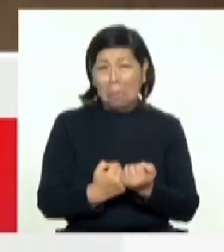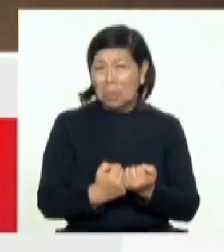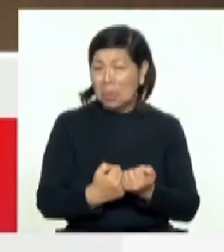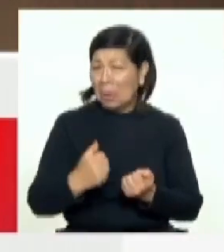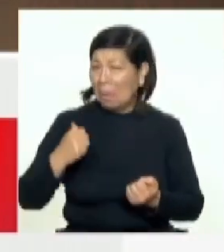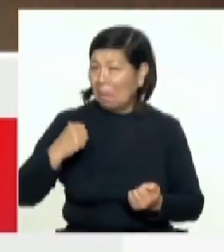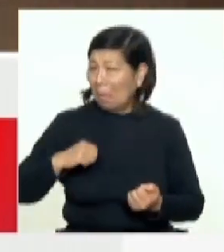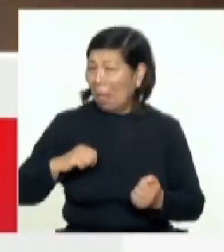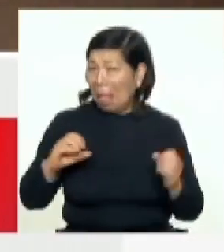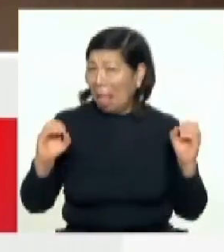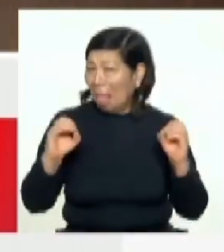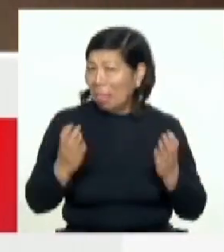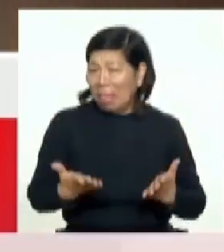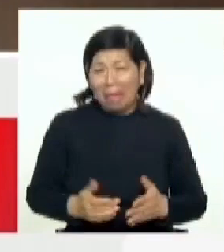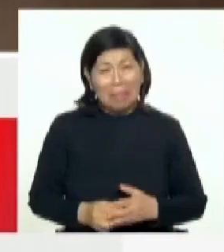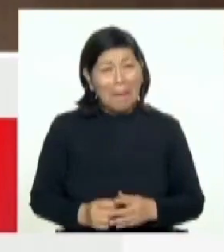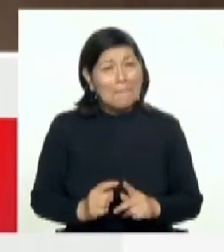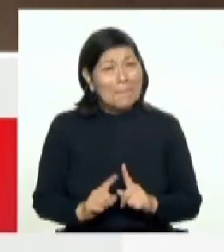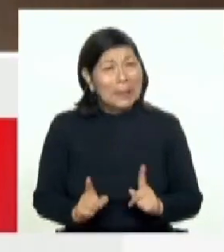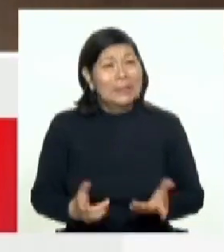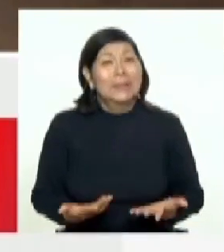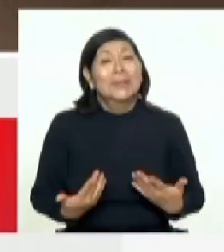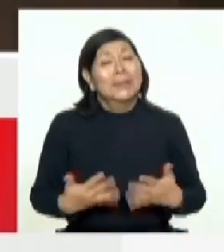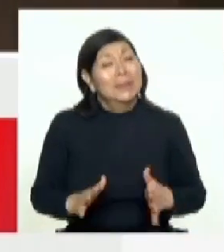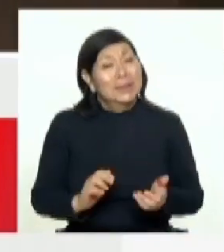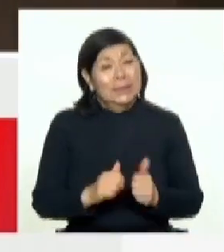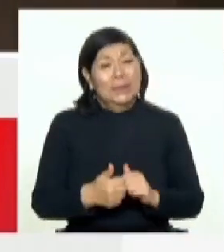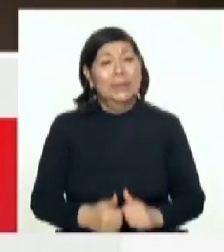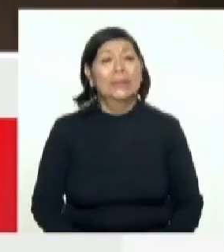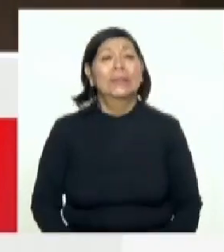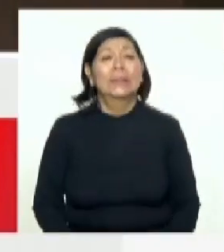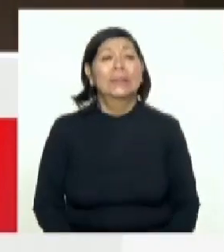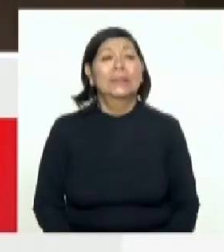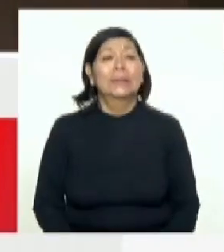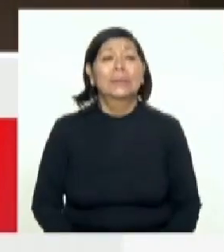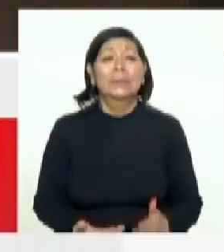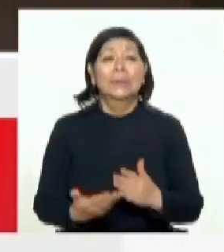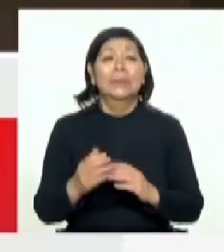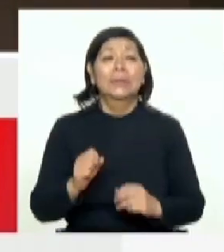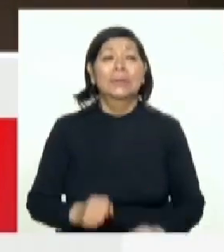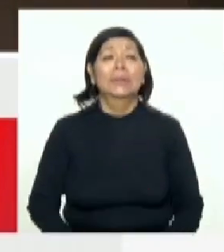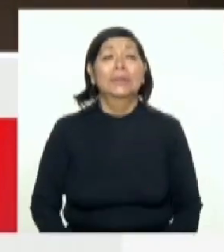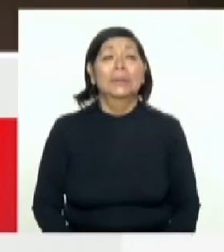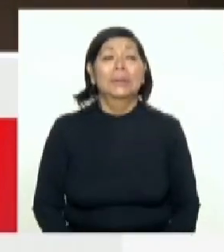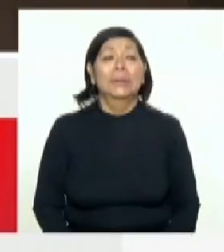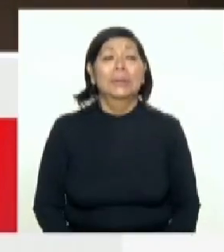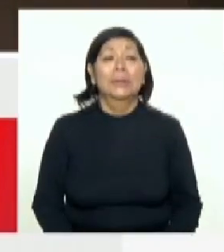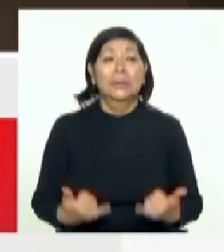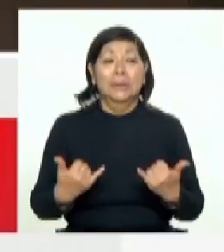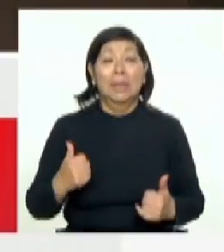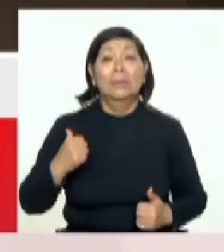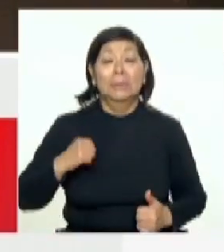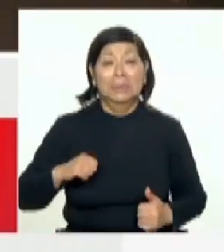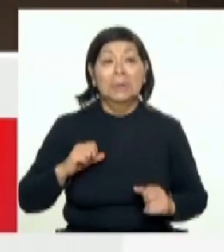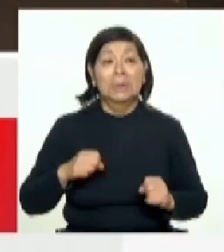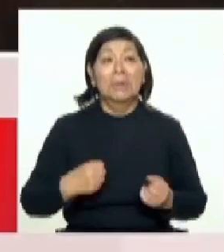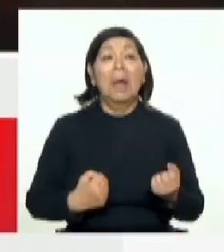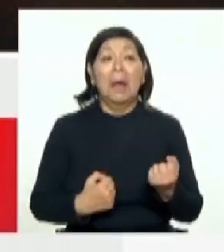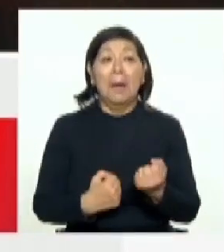de la municipalidad del distrito, pero aparentemente ya esto ha cambiado. Buenos días, señora. Buenos días. Bueno, ahorita la municipalidad